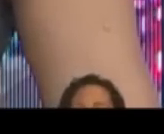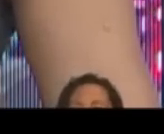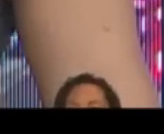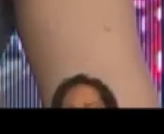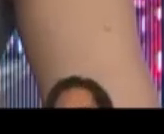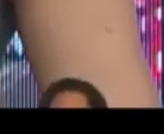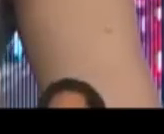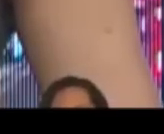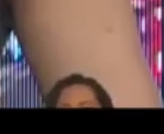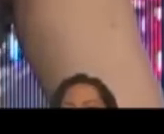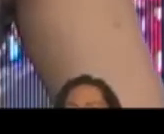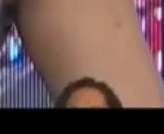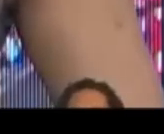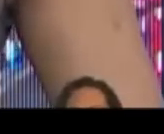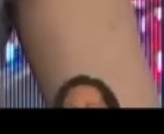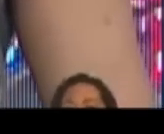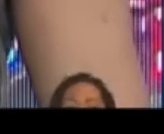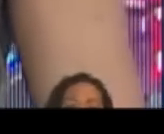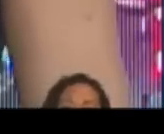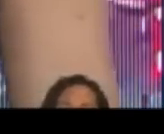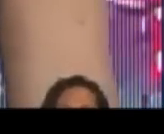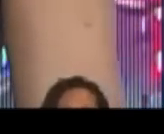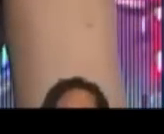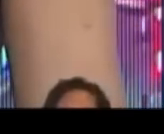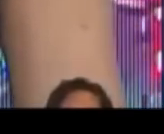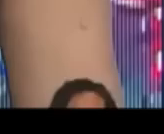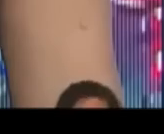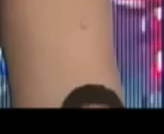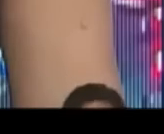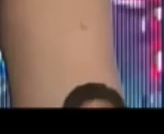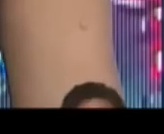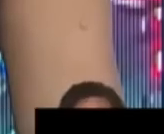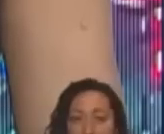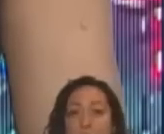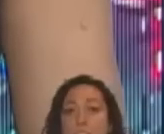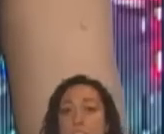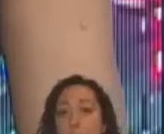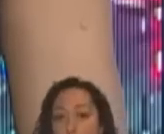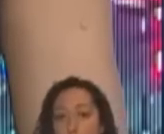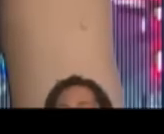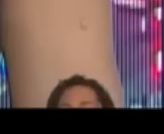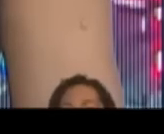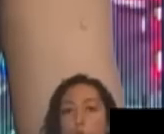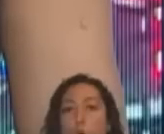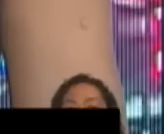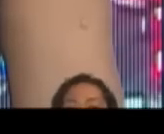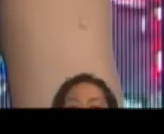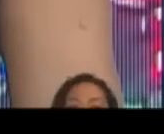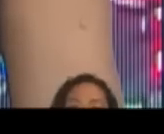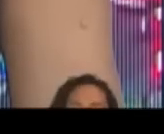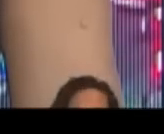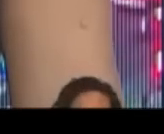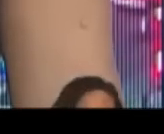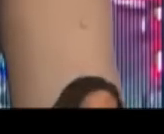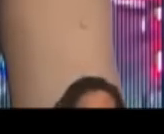te decía, anunciado allá en noviembre por el ministro de Economía Sergio Massa junto a la titular Fernanda Raberta, que se